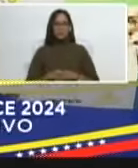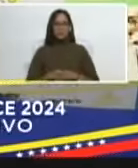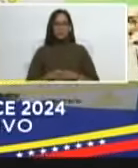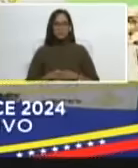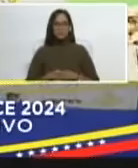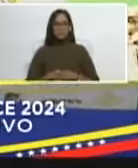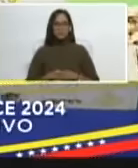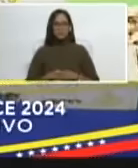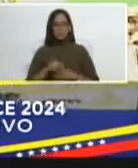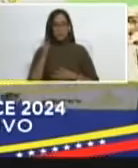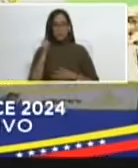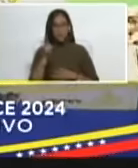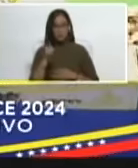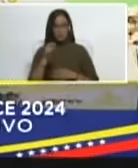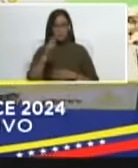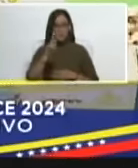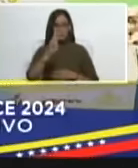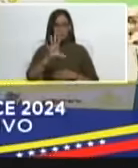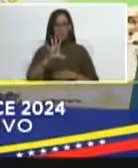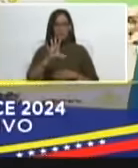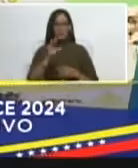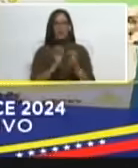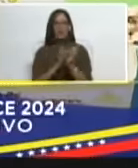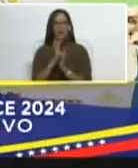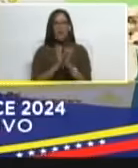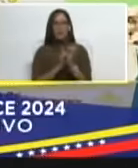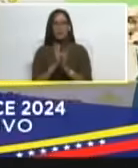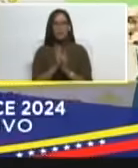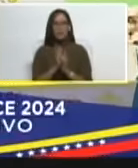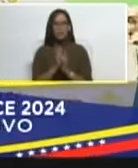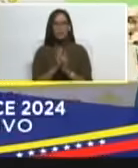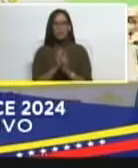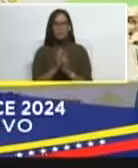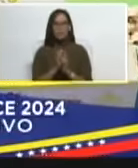Y ese 25 de abril, vamos al contexto.